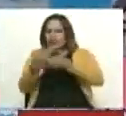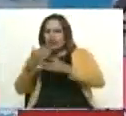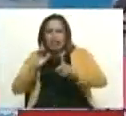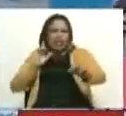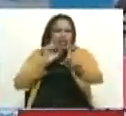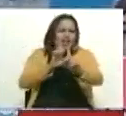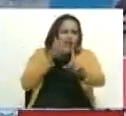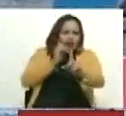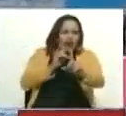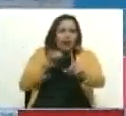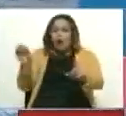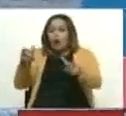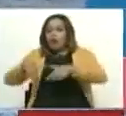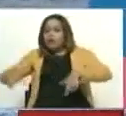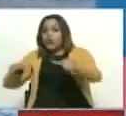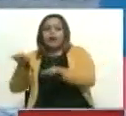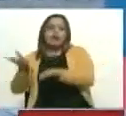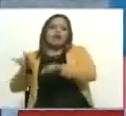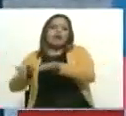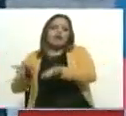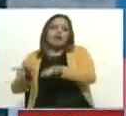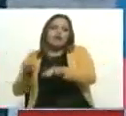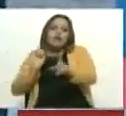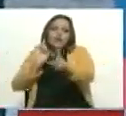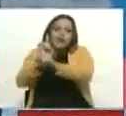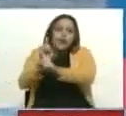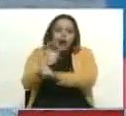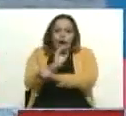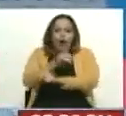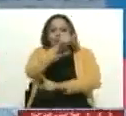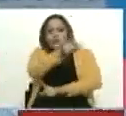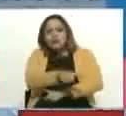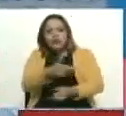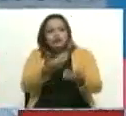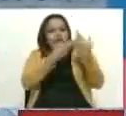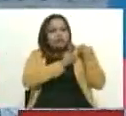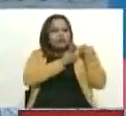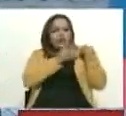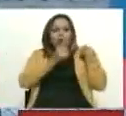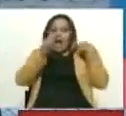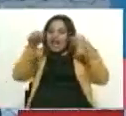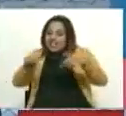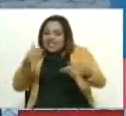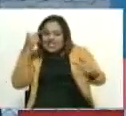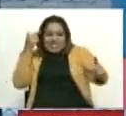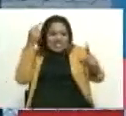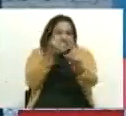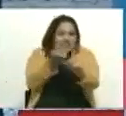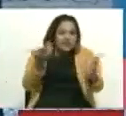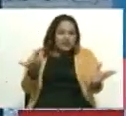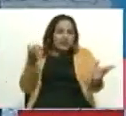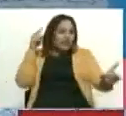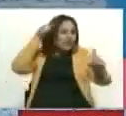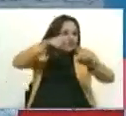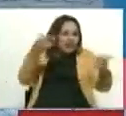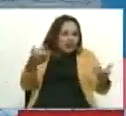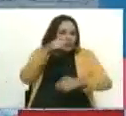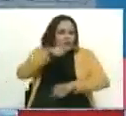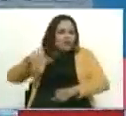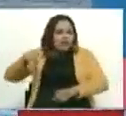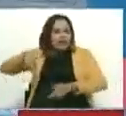ningún tipo de oficina, sin ningún tipo de representación, sino que aquí directamente, cara a cara con el pueblo de